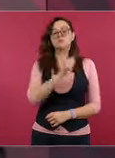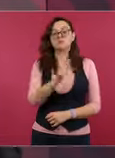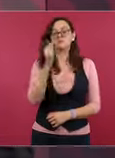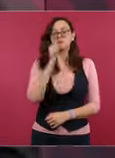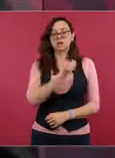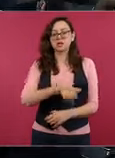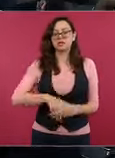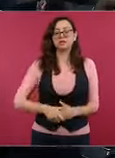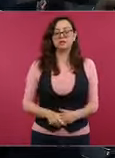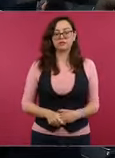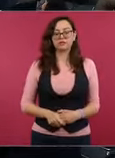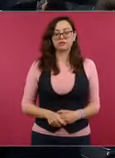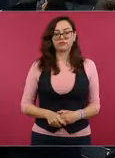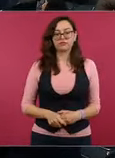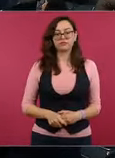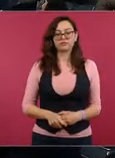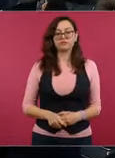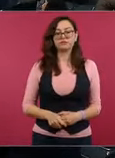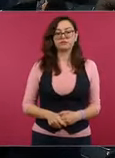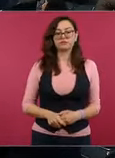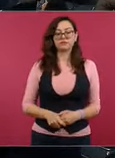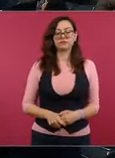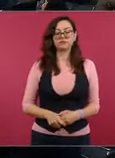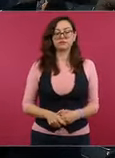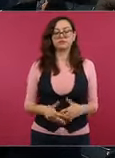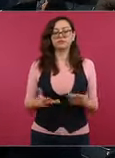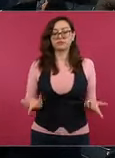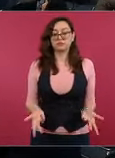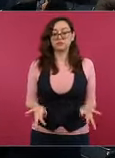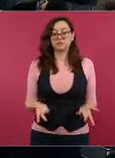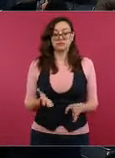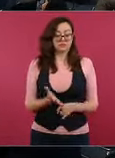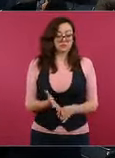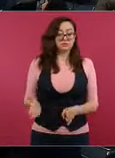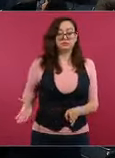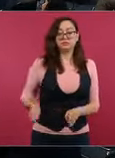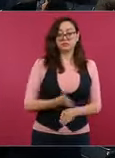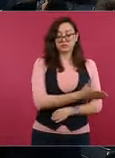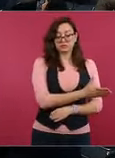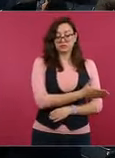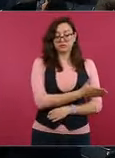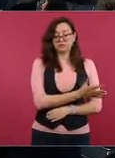aún en la época de mayor